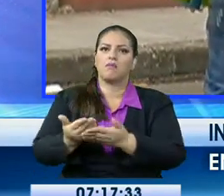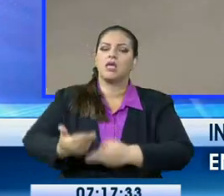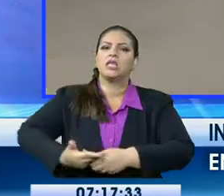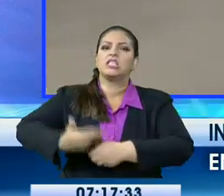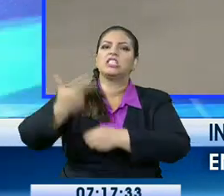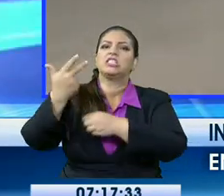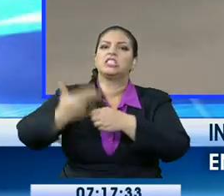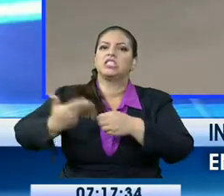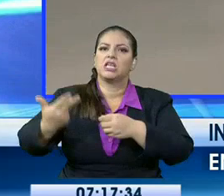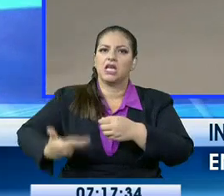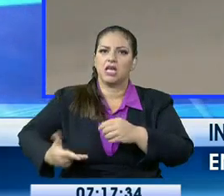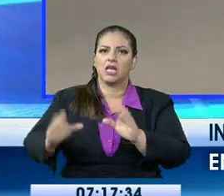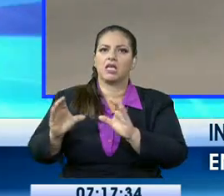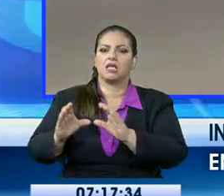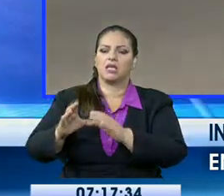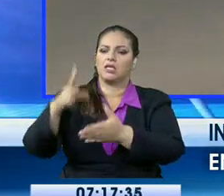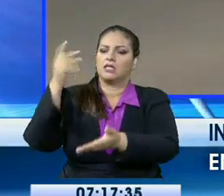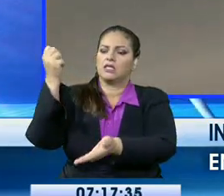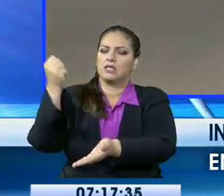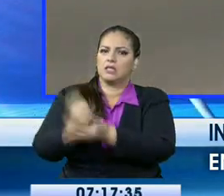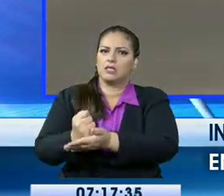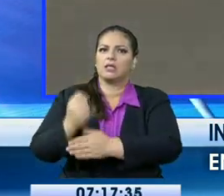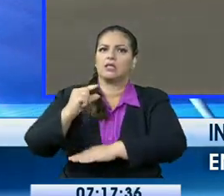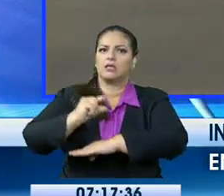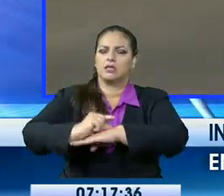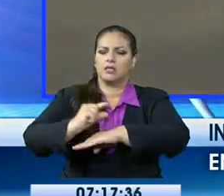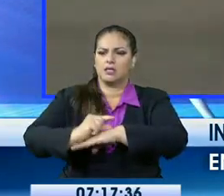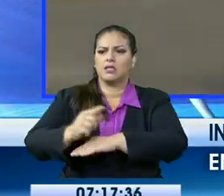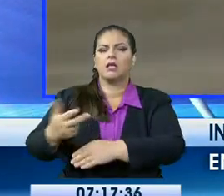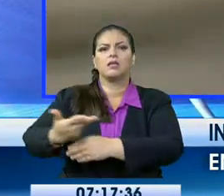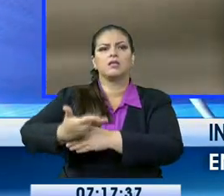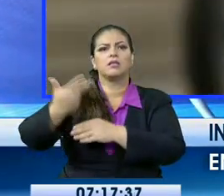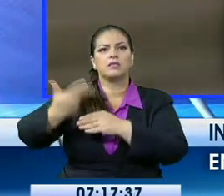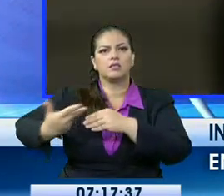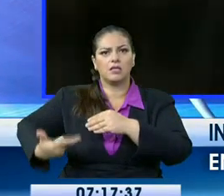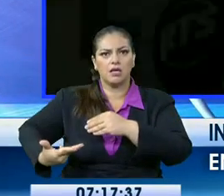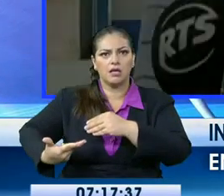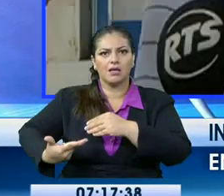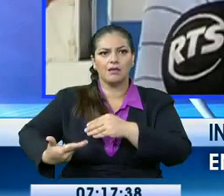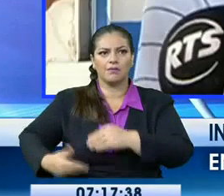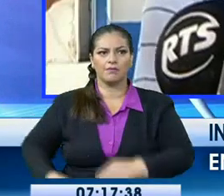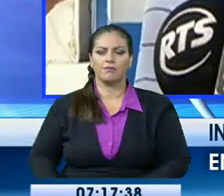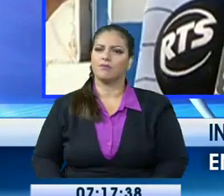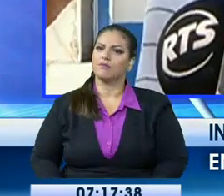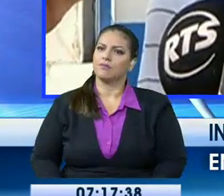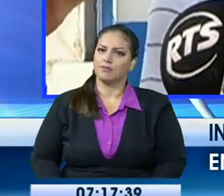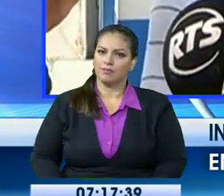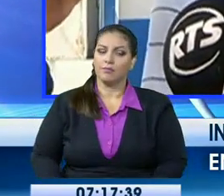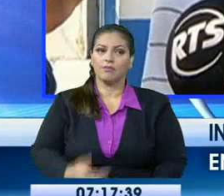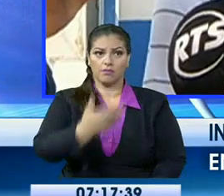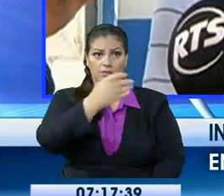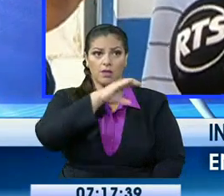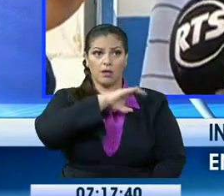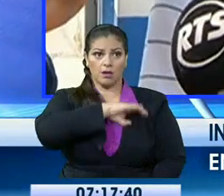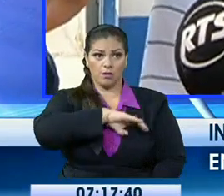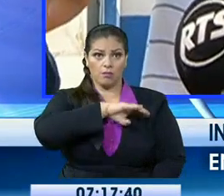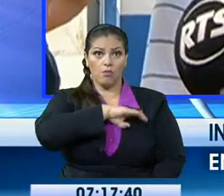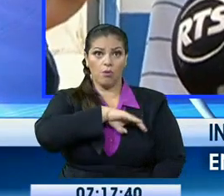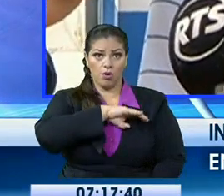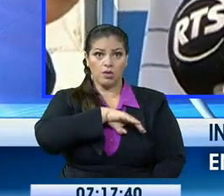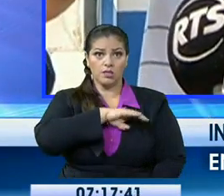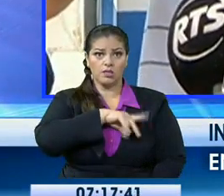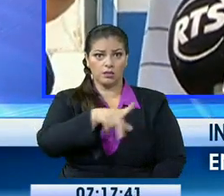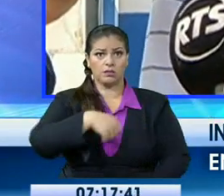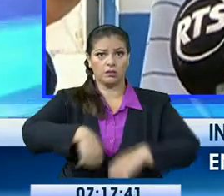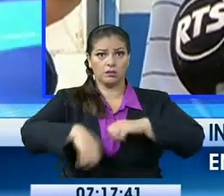lo más seguro. Claro. Porque incluso hemos visto, y no porque la policía no haga un trabajo eficaz, lo hace y expone su vida para precautelar